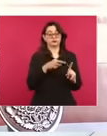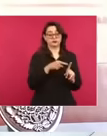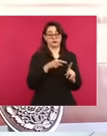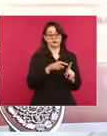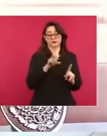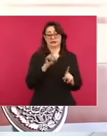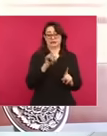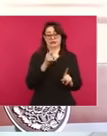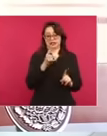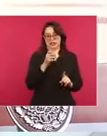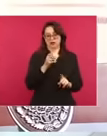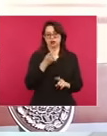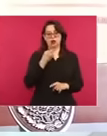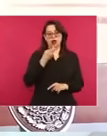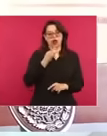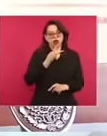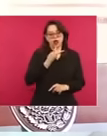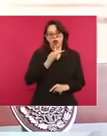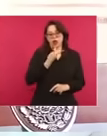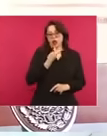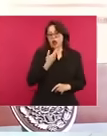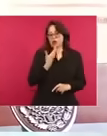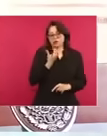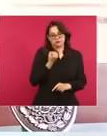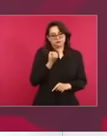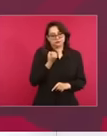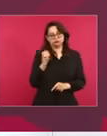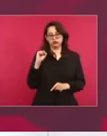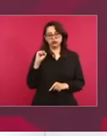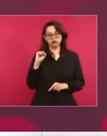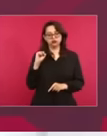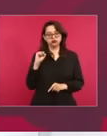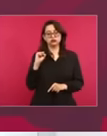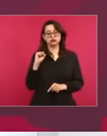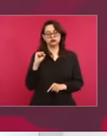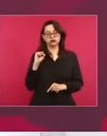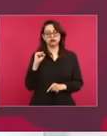acciones, quien finalmente va a ser quien lo juzgue, ¿no? Y hasta